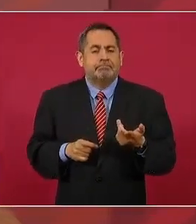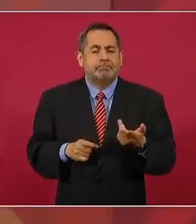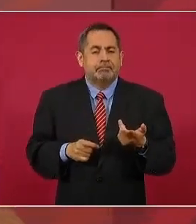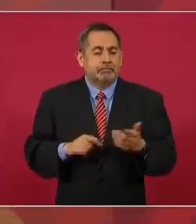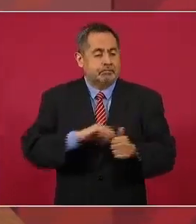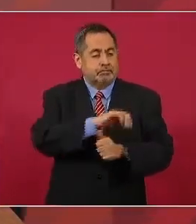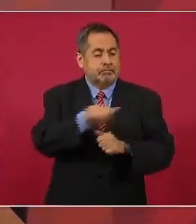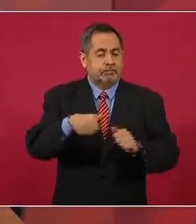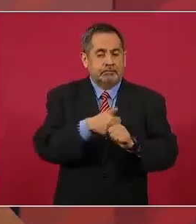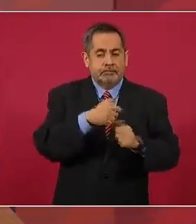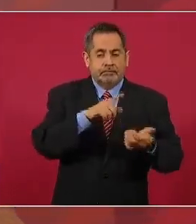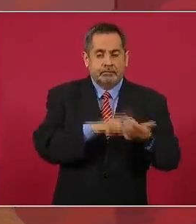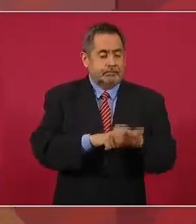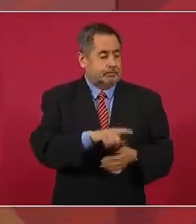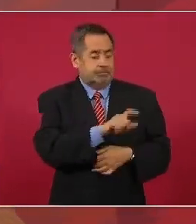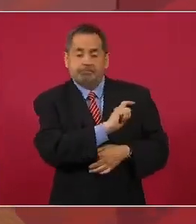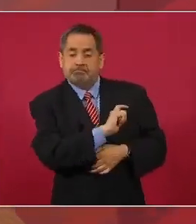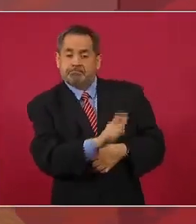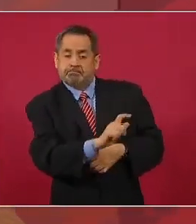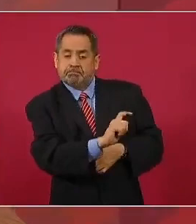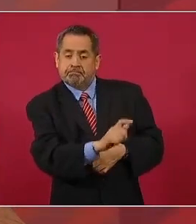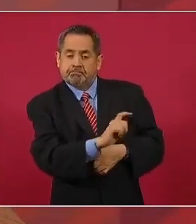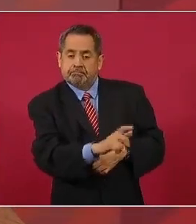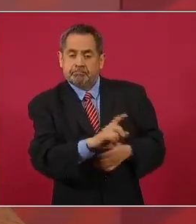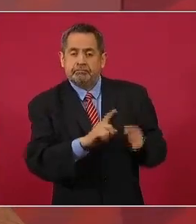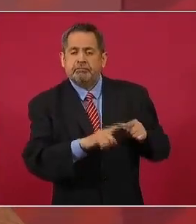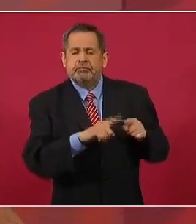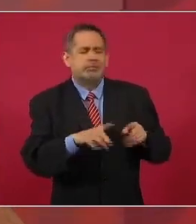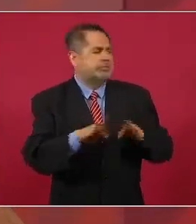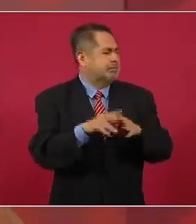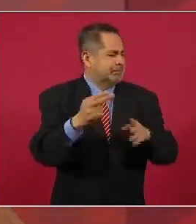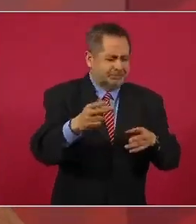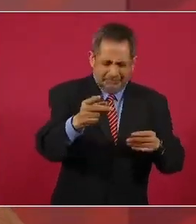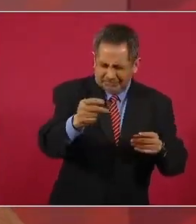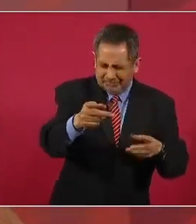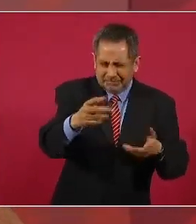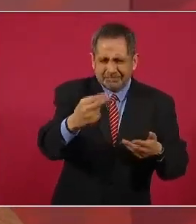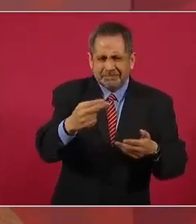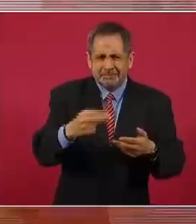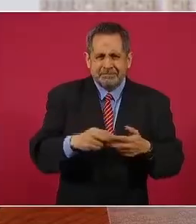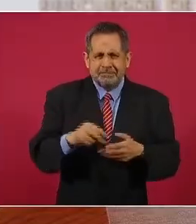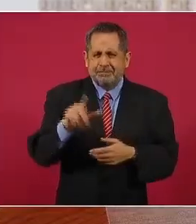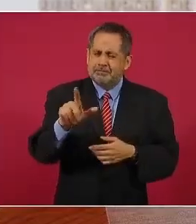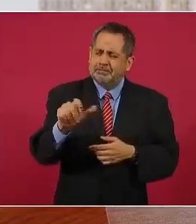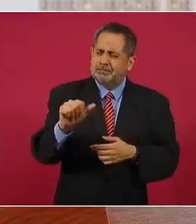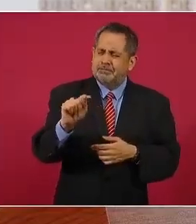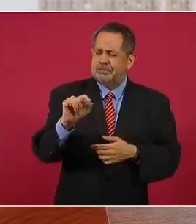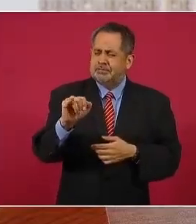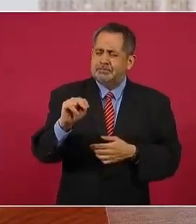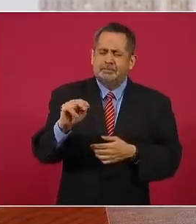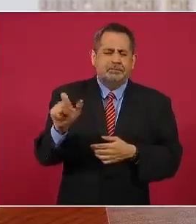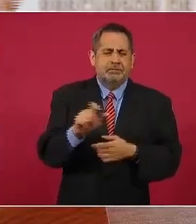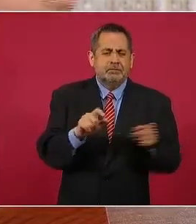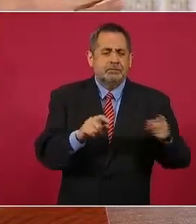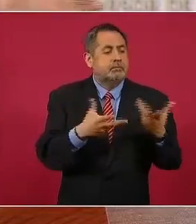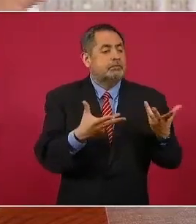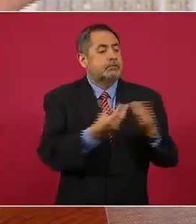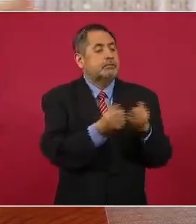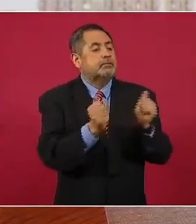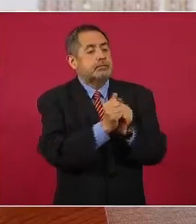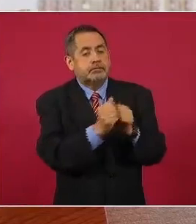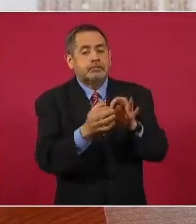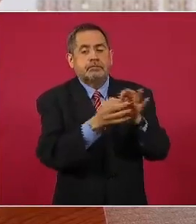tiene financiamiento de, ¿cómo se llama este? Latinus,